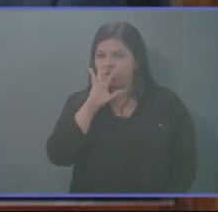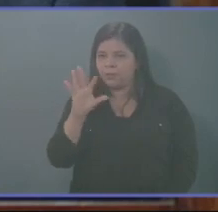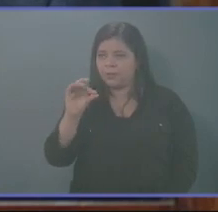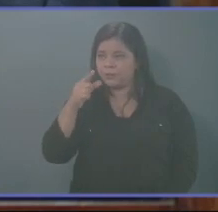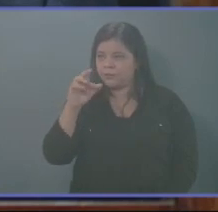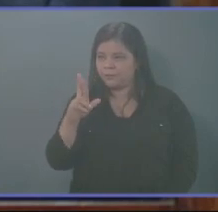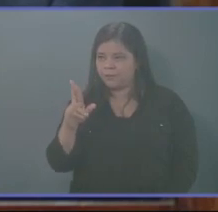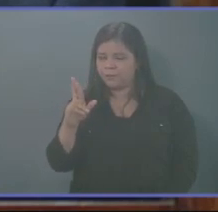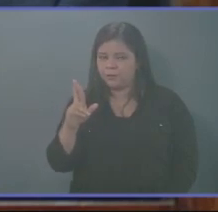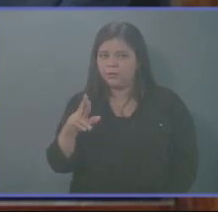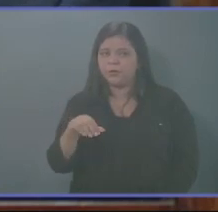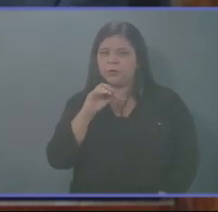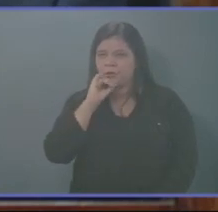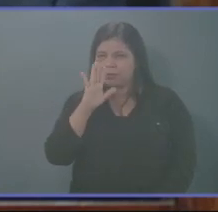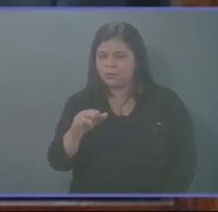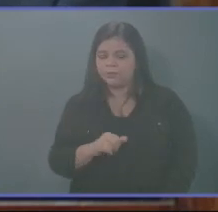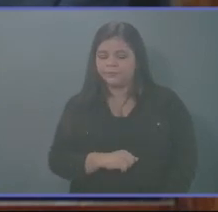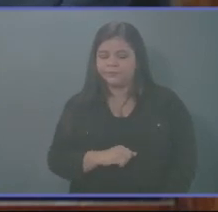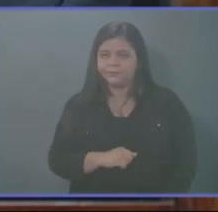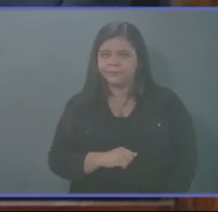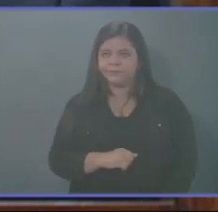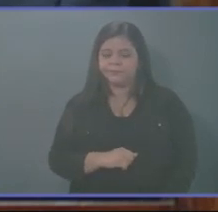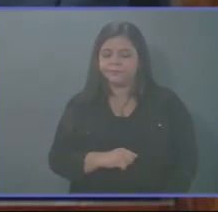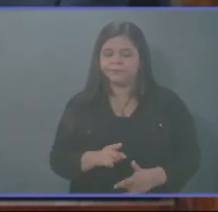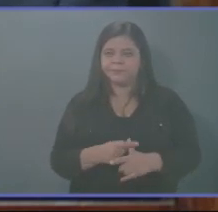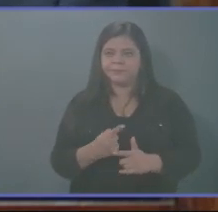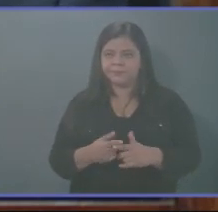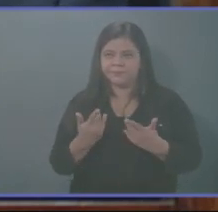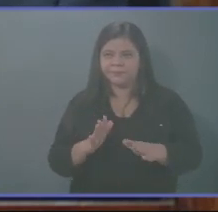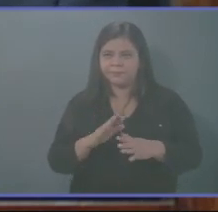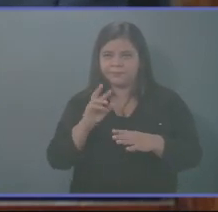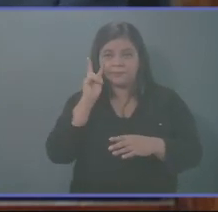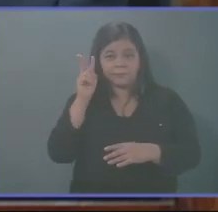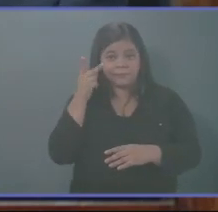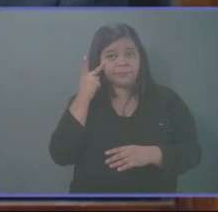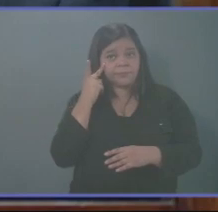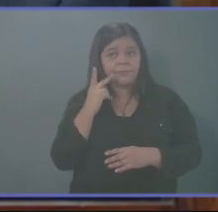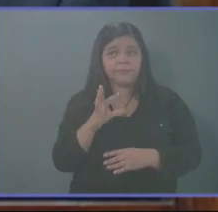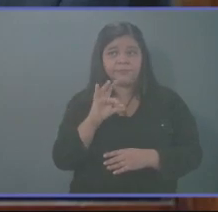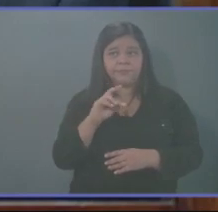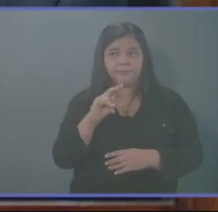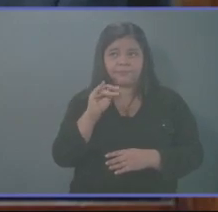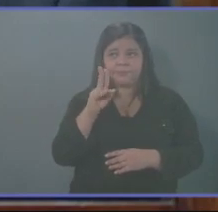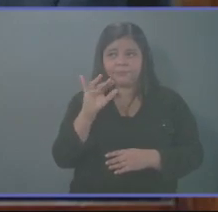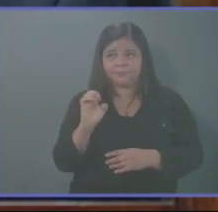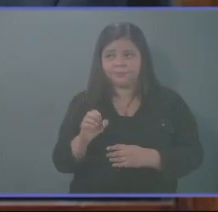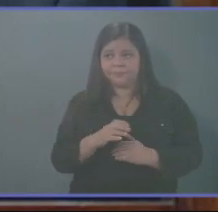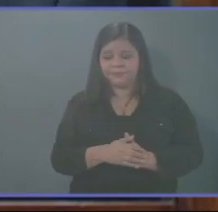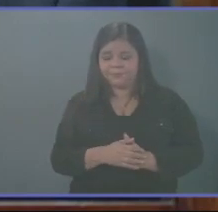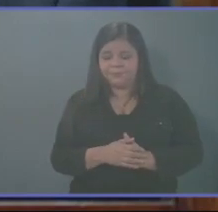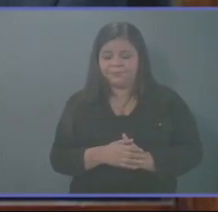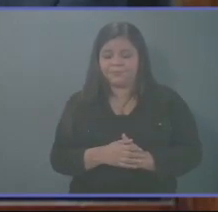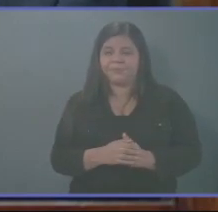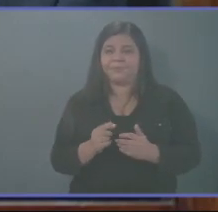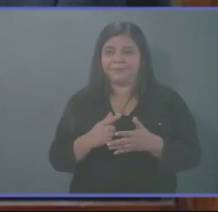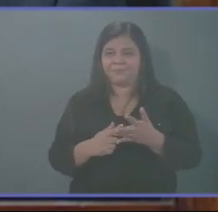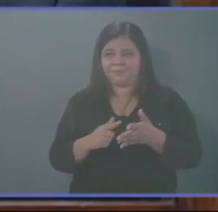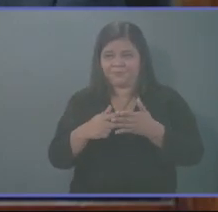Fiscalía General de la República que habría que resaltar el significado de la palabra fraude, que según el Diccionario de Derecho